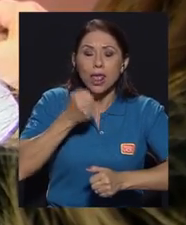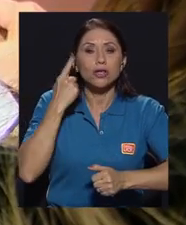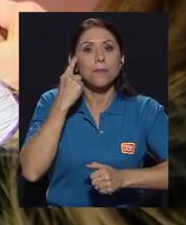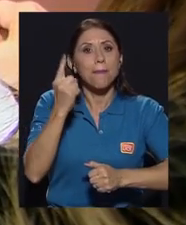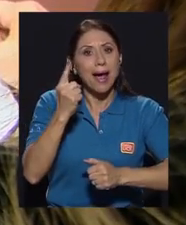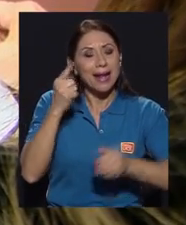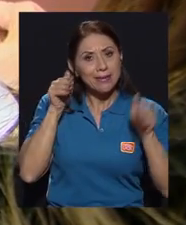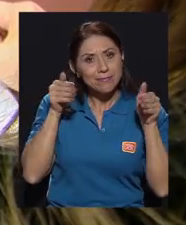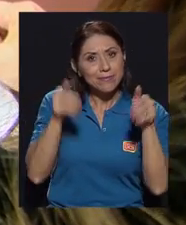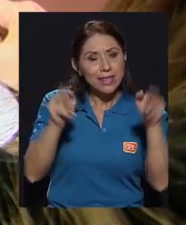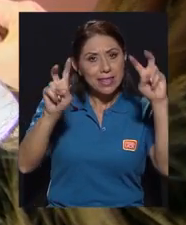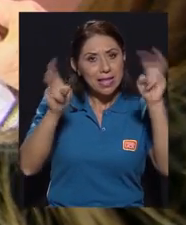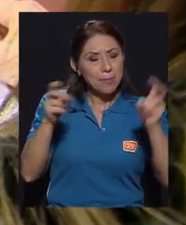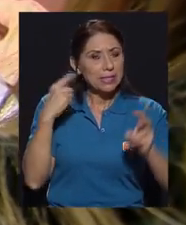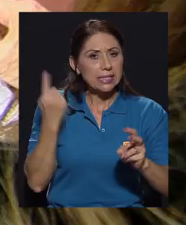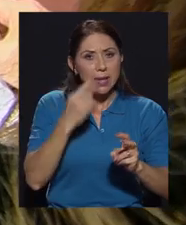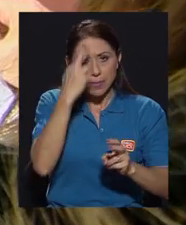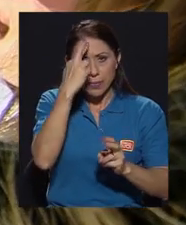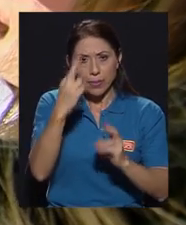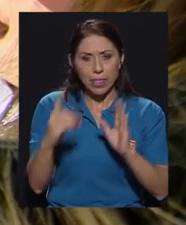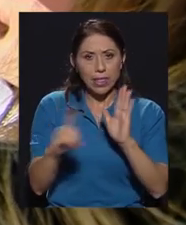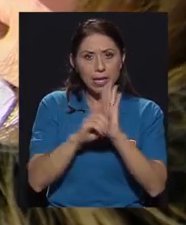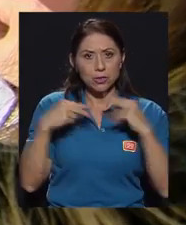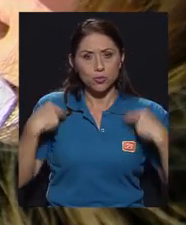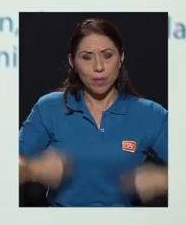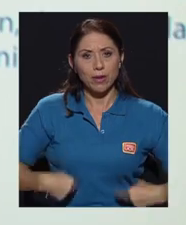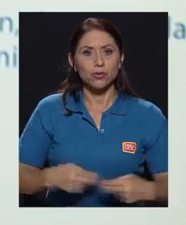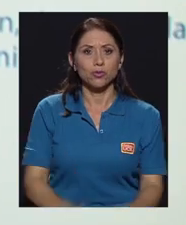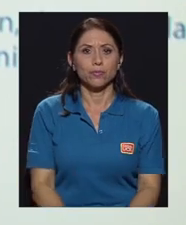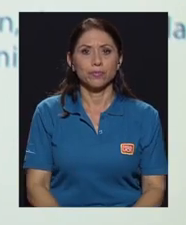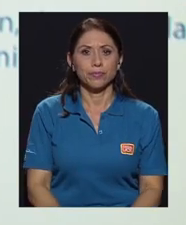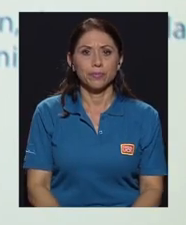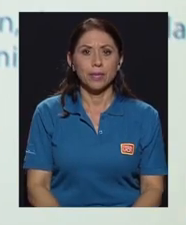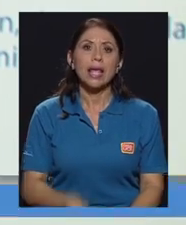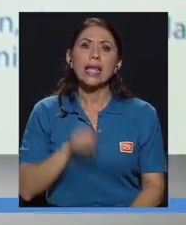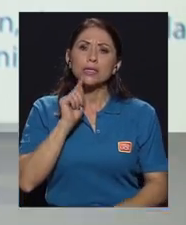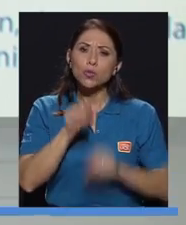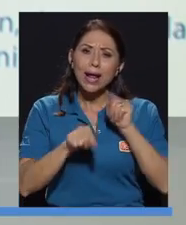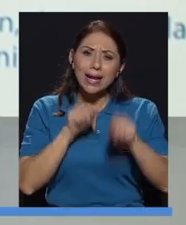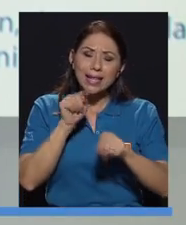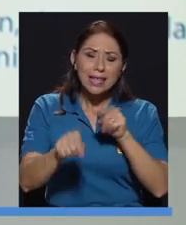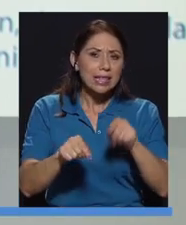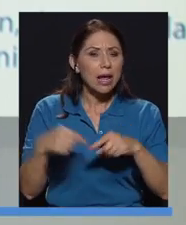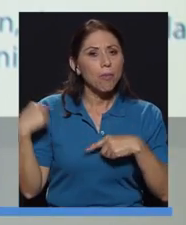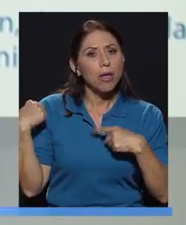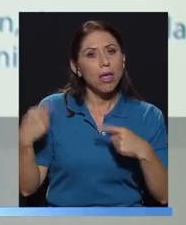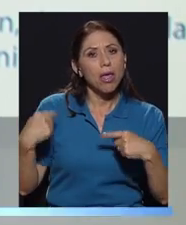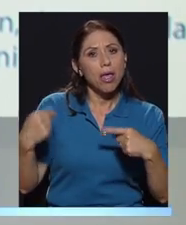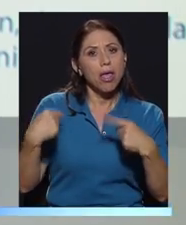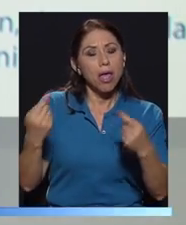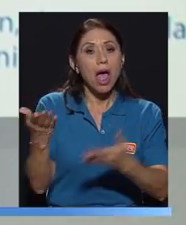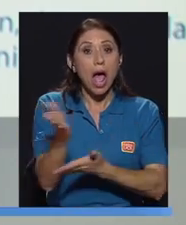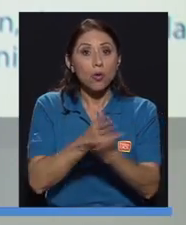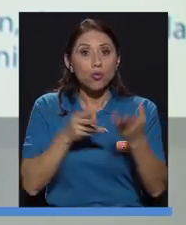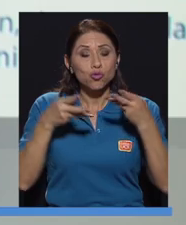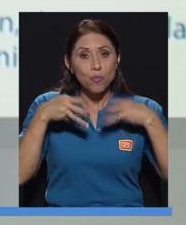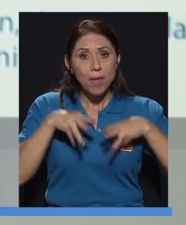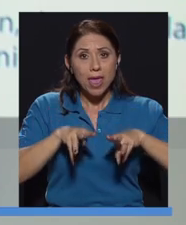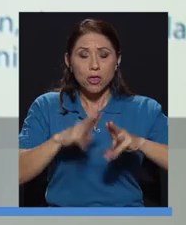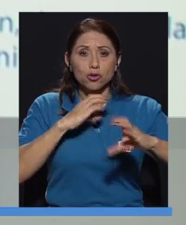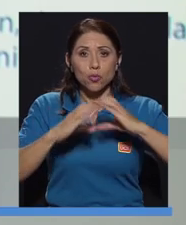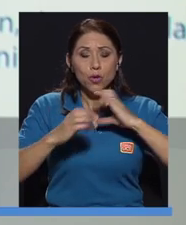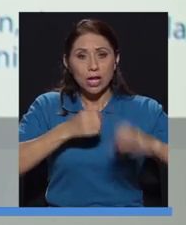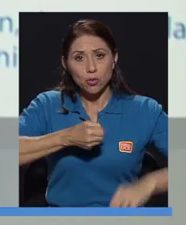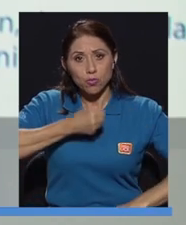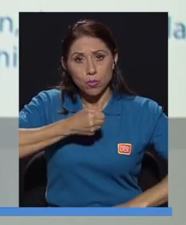temas respetando siempre los derechos humanos. Es una crítica porque a menudo algunos medios periodísticos, al tratar